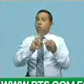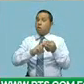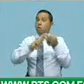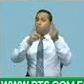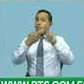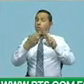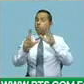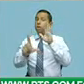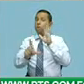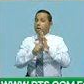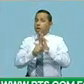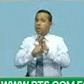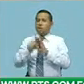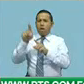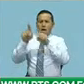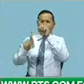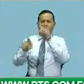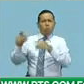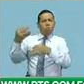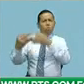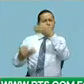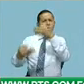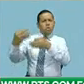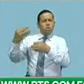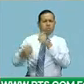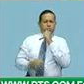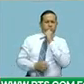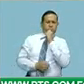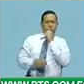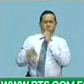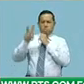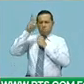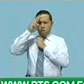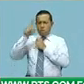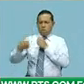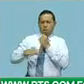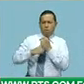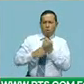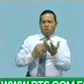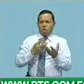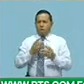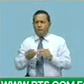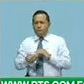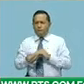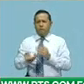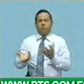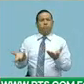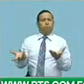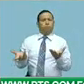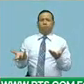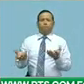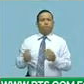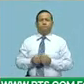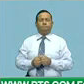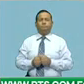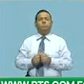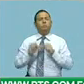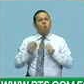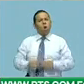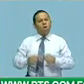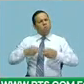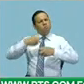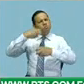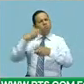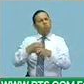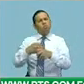jueces y fiscales son cómplices de que esas leyes perversas se hagan realidad hay